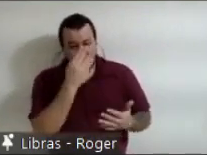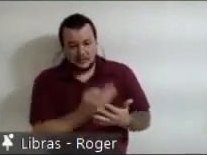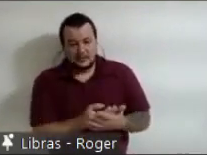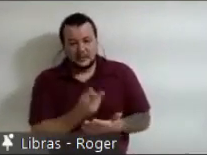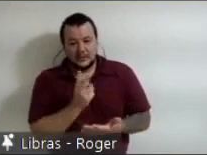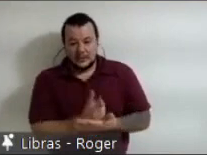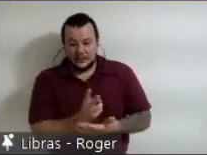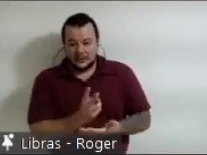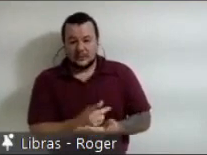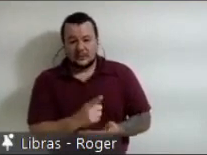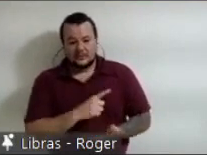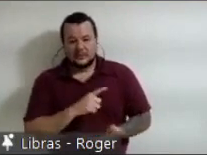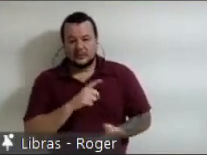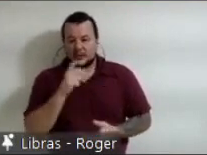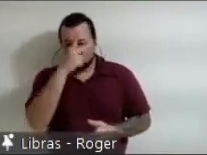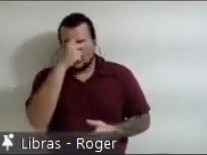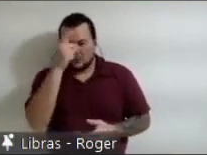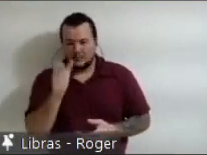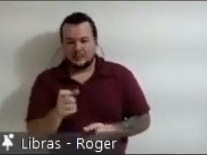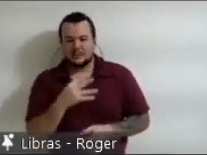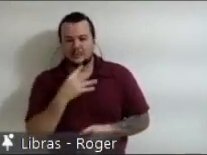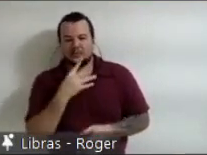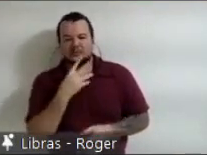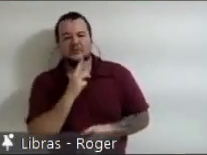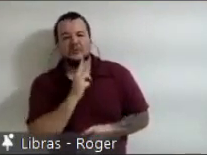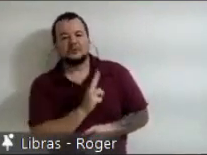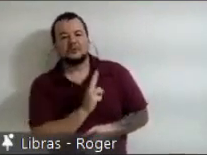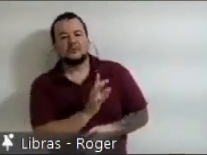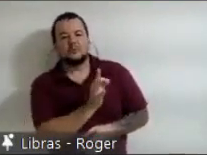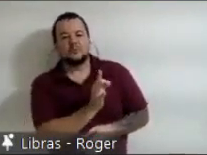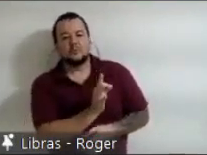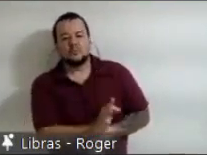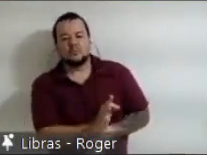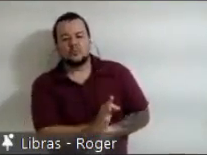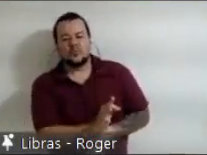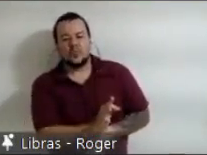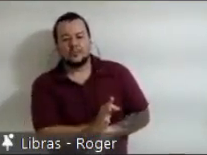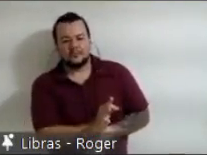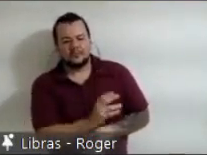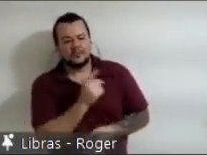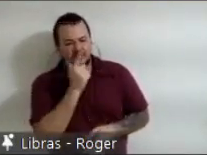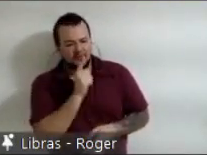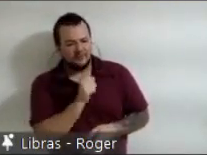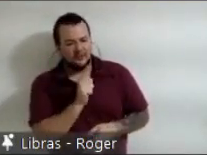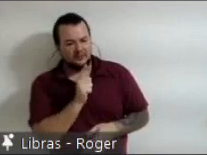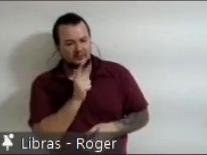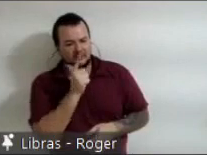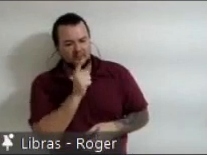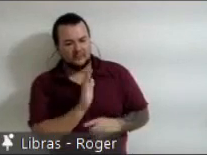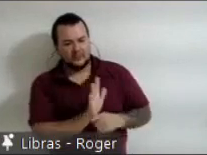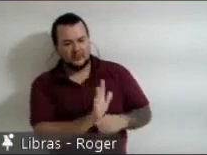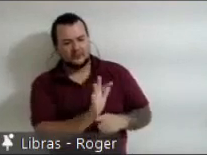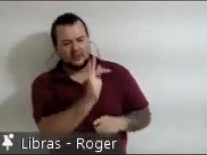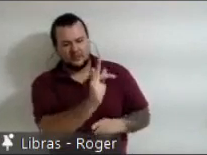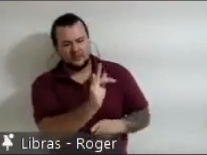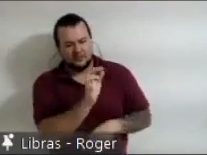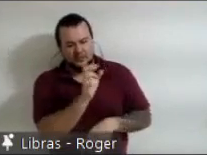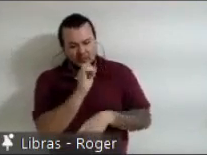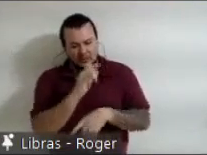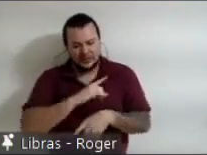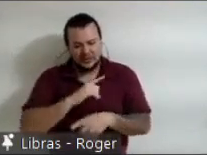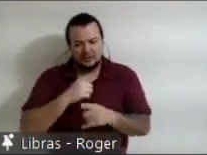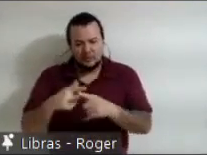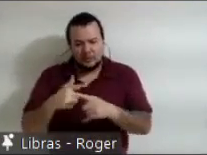respuesta correcta y que le va a poder ayudar en el futuro y que cuando tenga un problema buscará en las bases de datos y allí